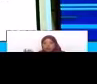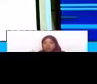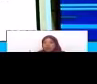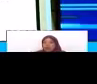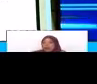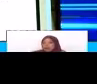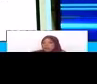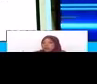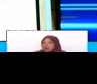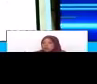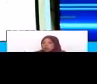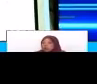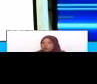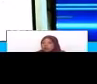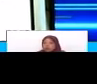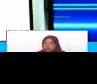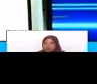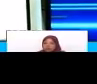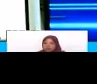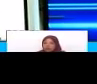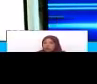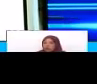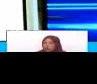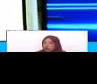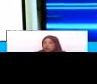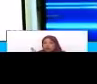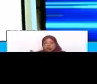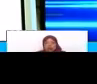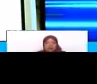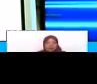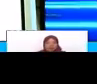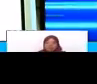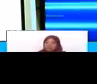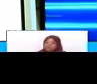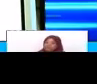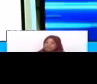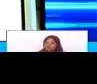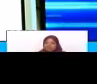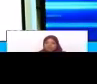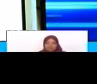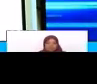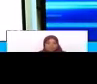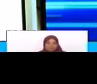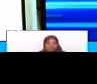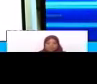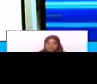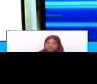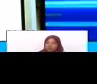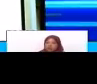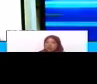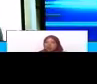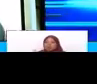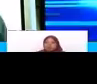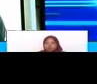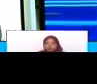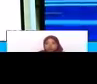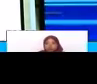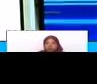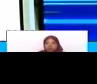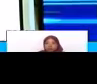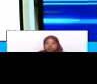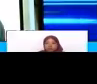no gobierna el presidente Ali Ifan, no gobierna él. Él sencillamente está allí. En